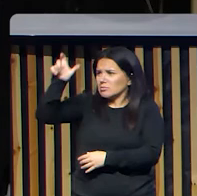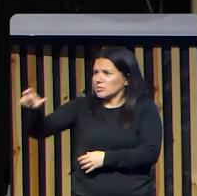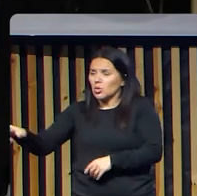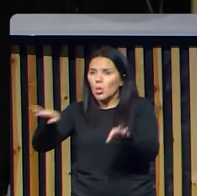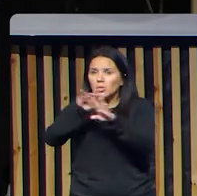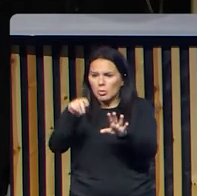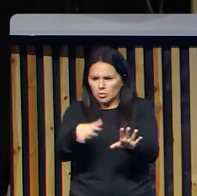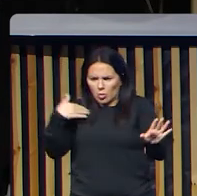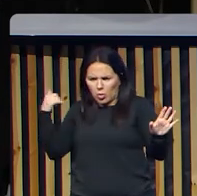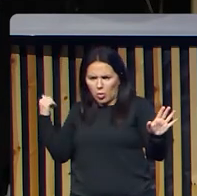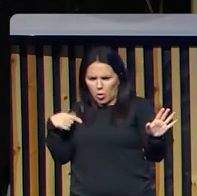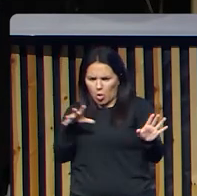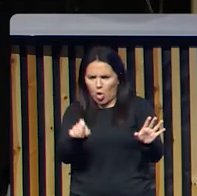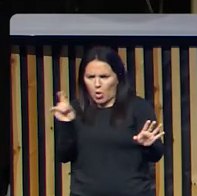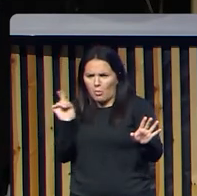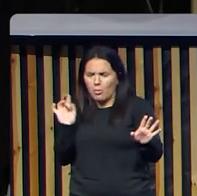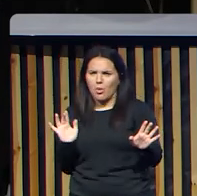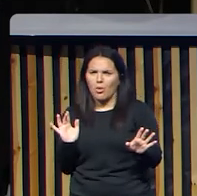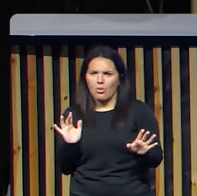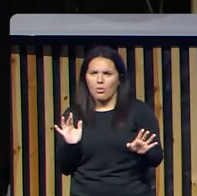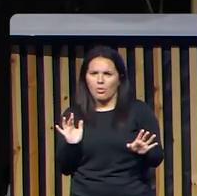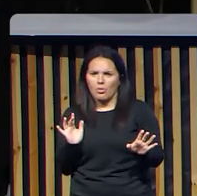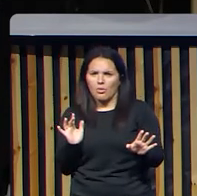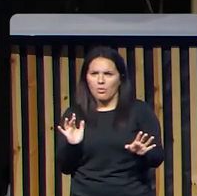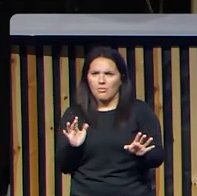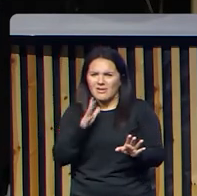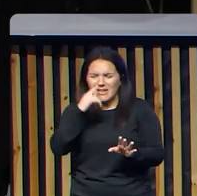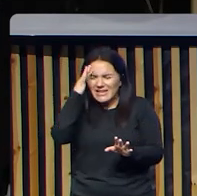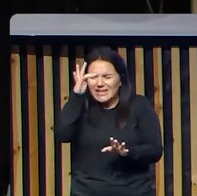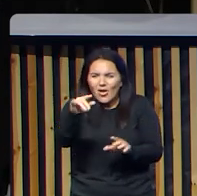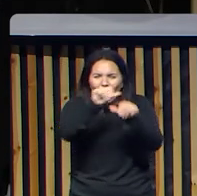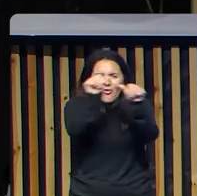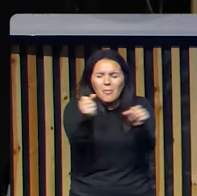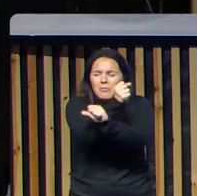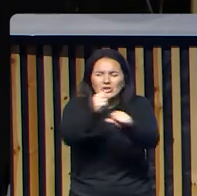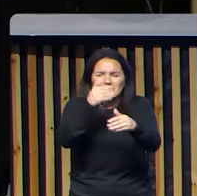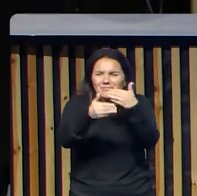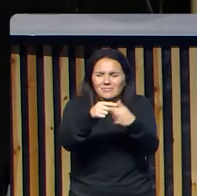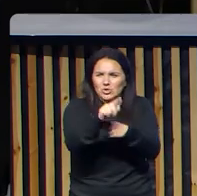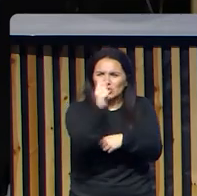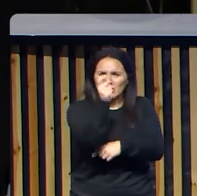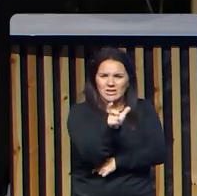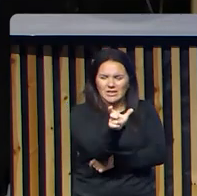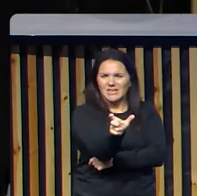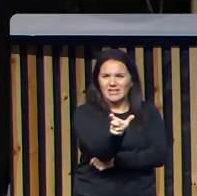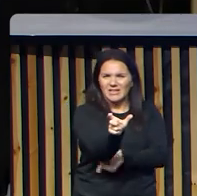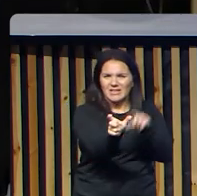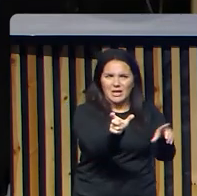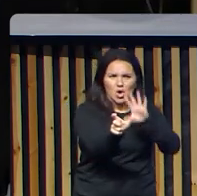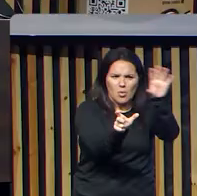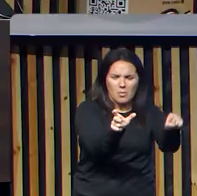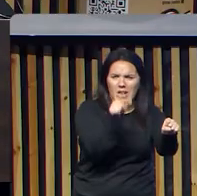en el último minuto Aparta el dedo y no compra pero a quién se le ocurre poner irremediablemente detrás del verbo